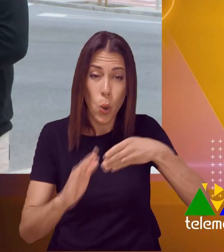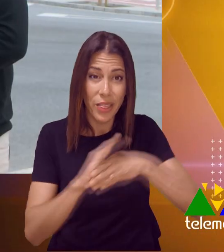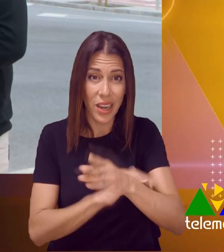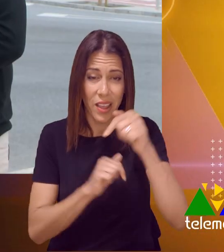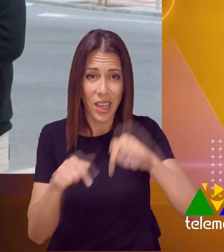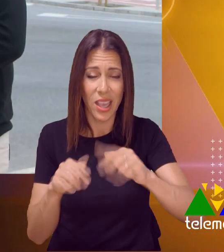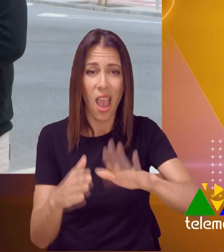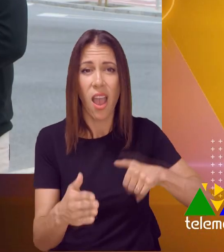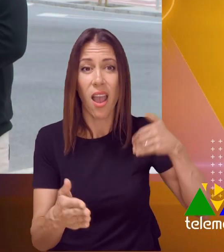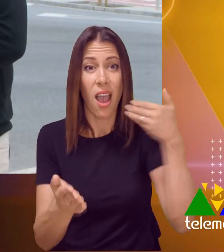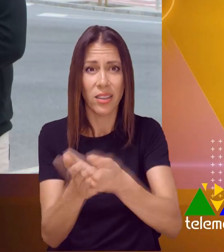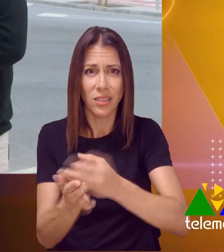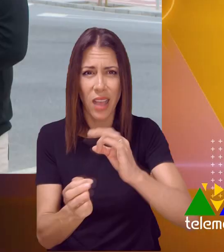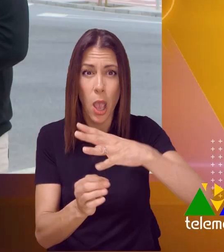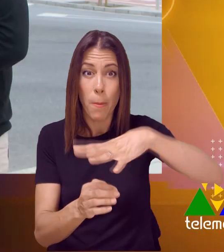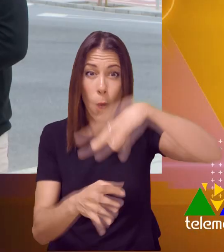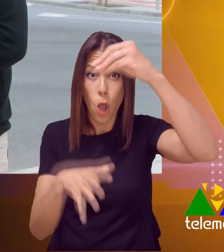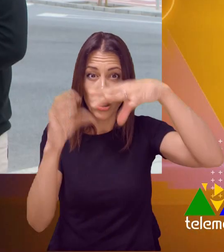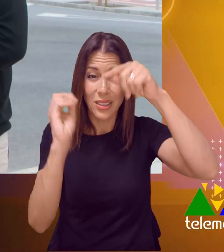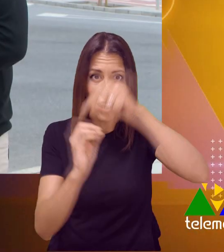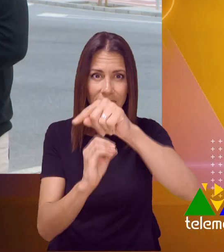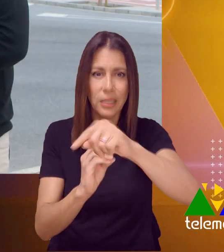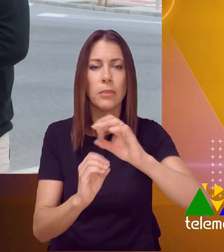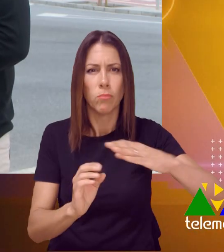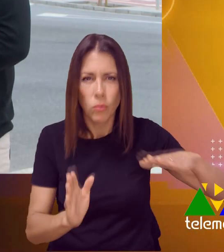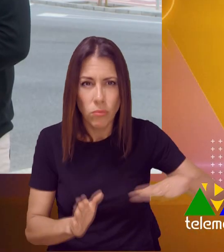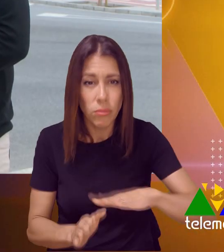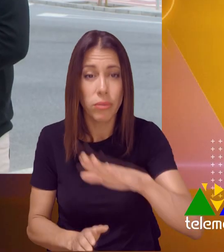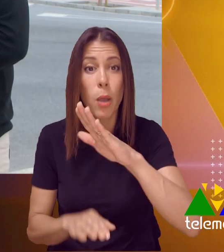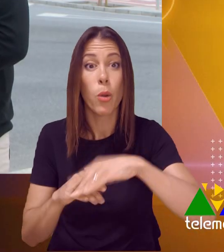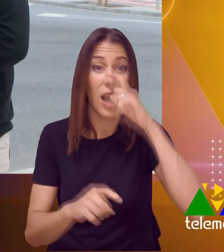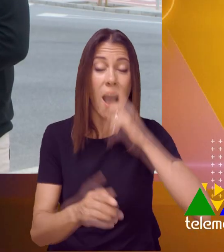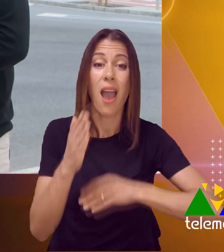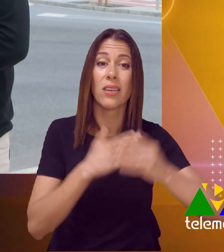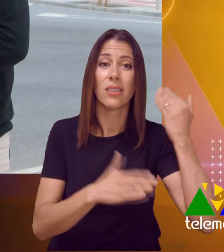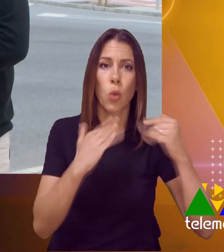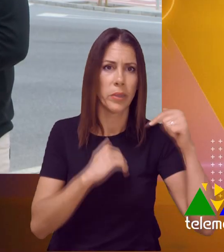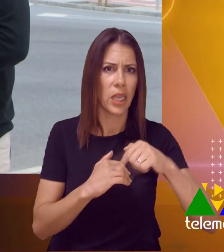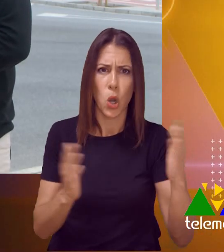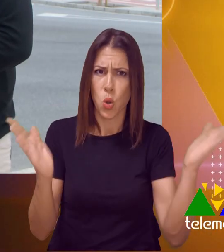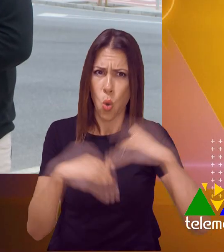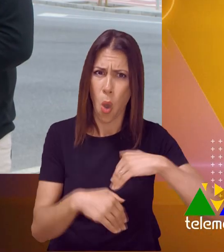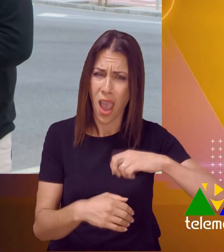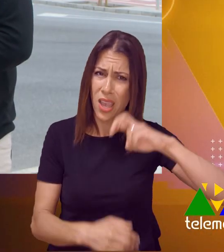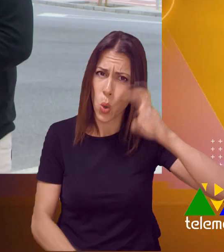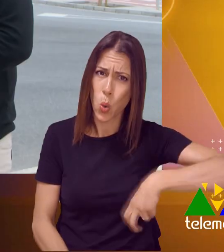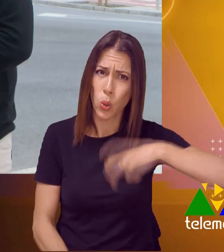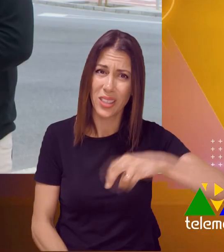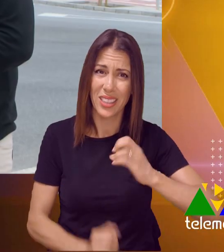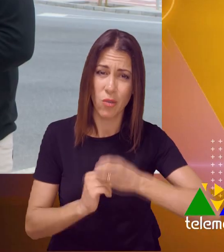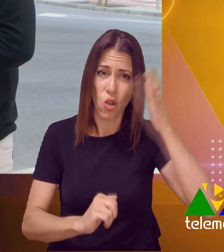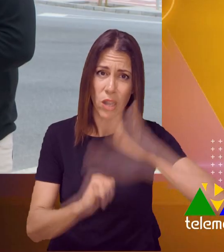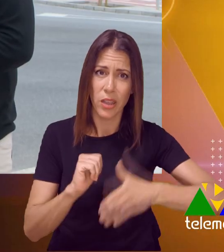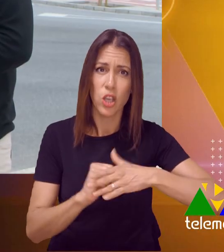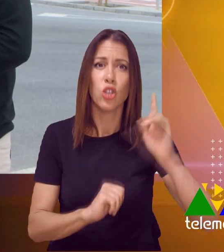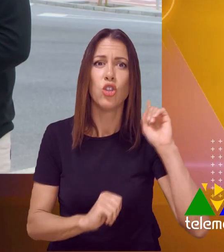hasta la colina aproximadamente, todo esto es el pago de las viñas, porque antiguamente aquí no había cultivo cañero, había cultivo de